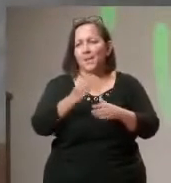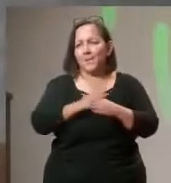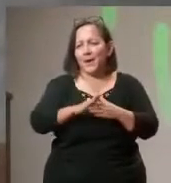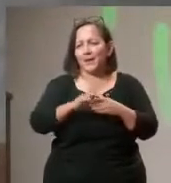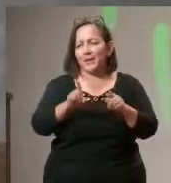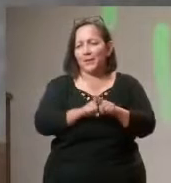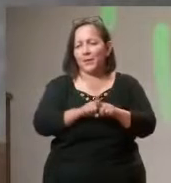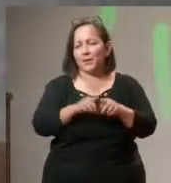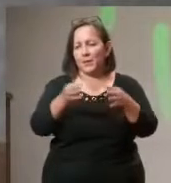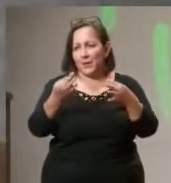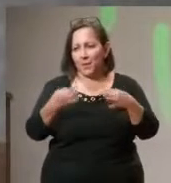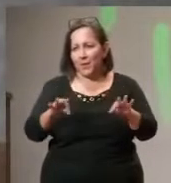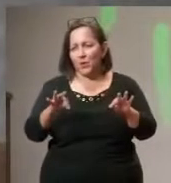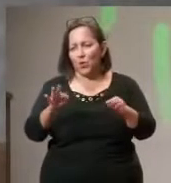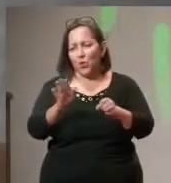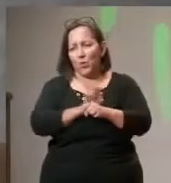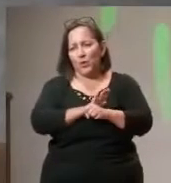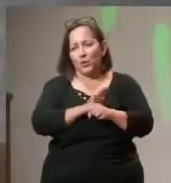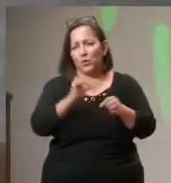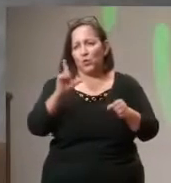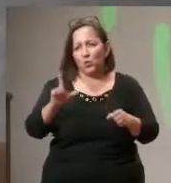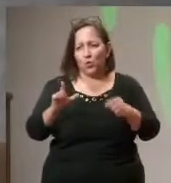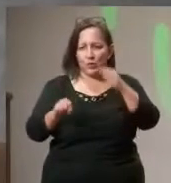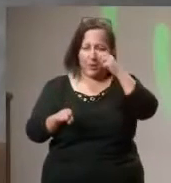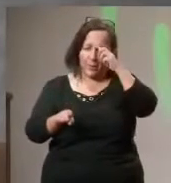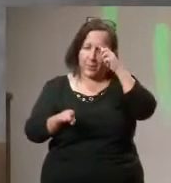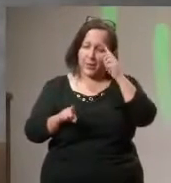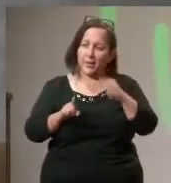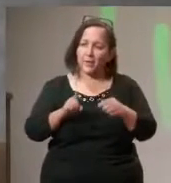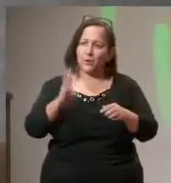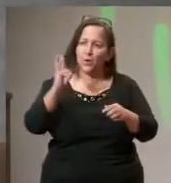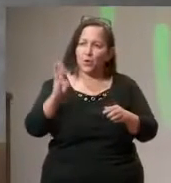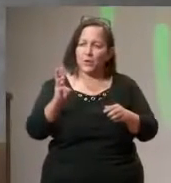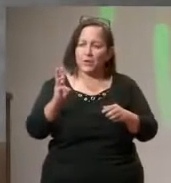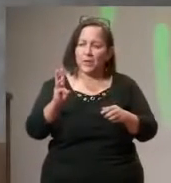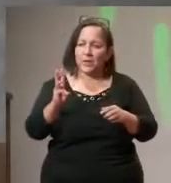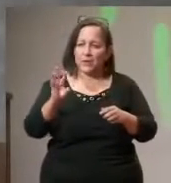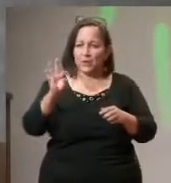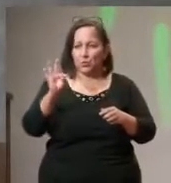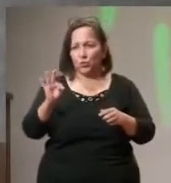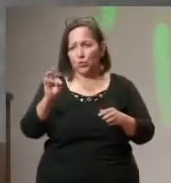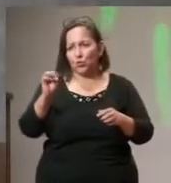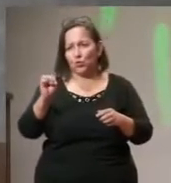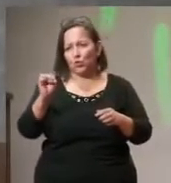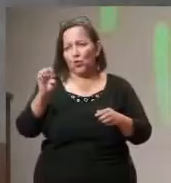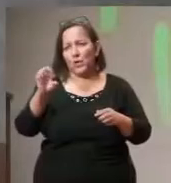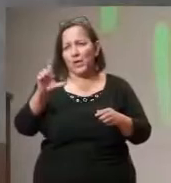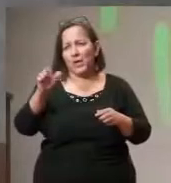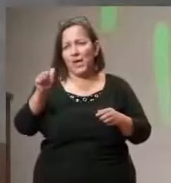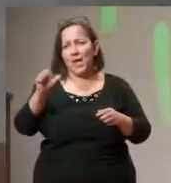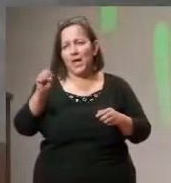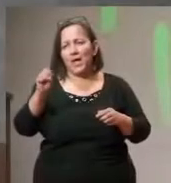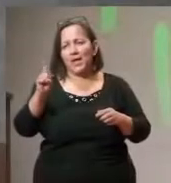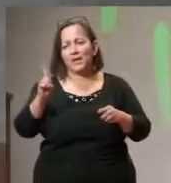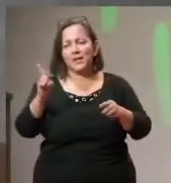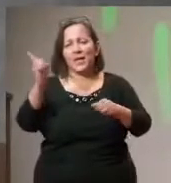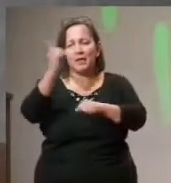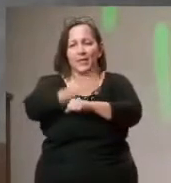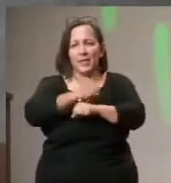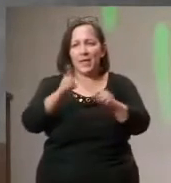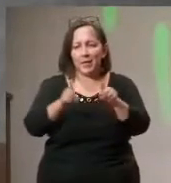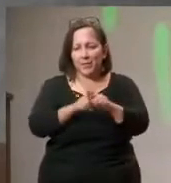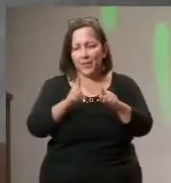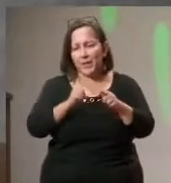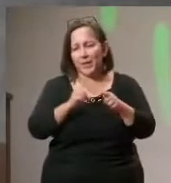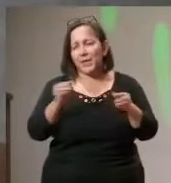tratamiento completo de los lodos se da, ¿verdad? Que son esas 6 toneladas al día que ya no llegan al río y que además esta